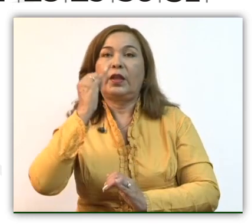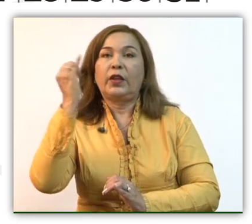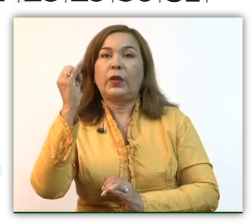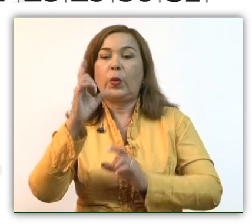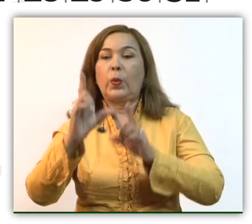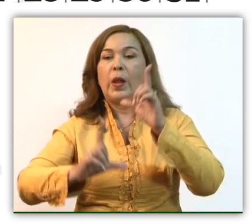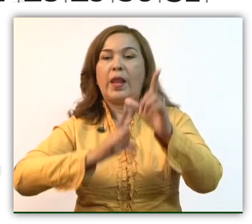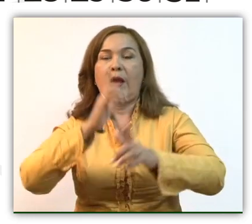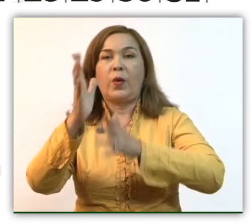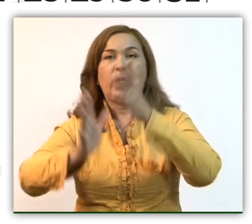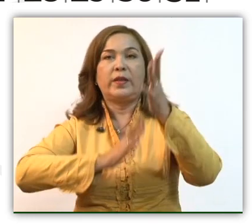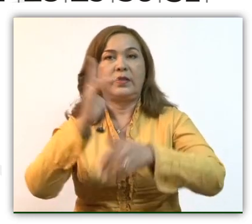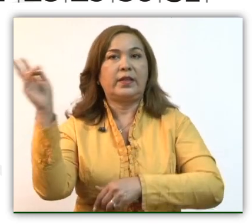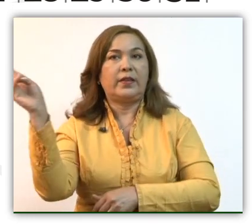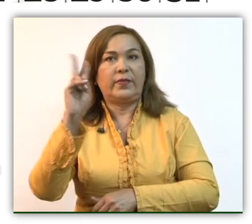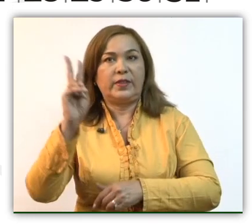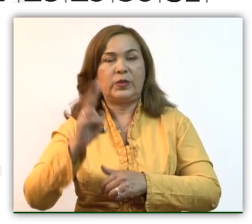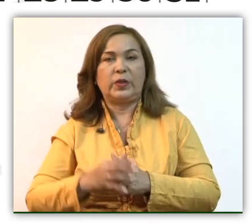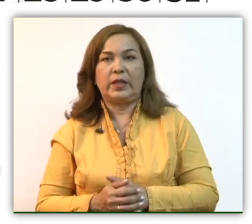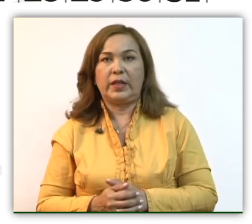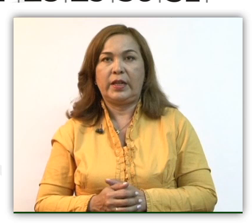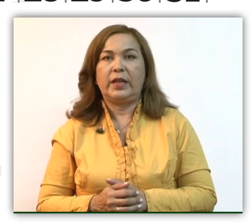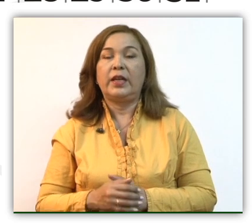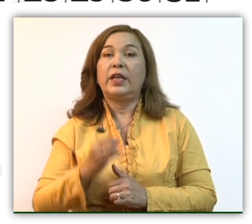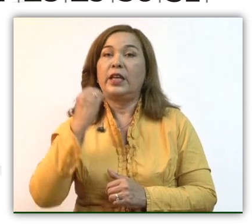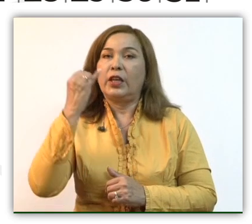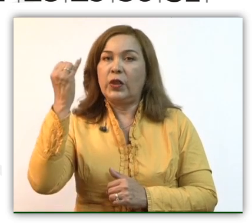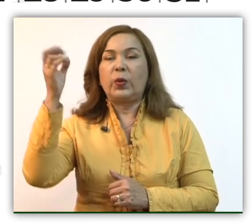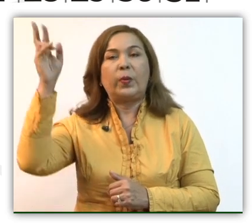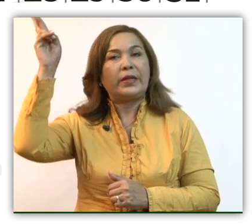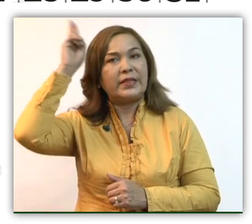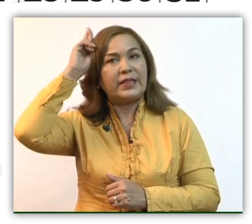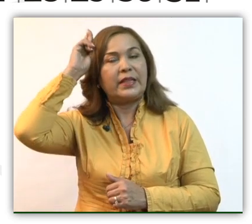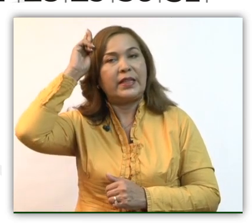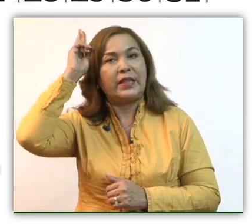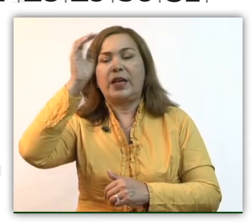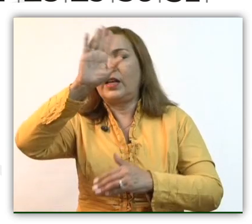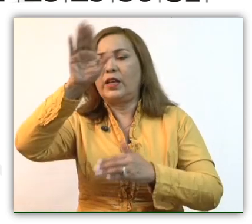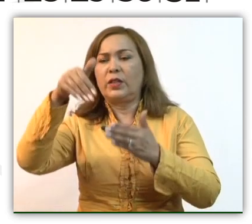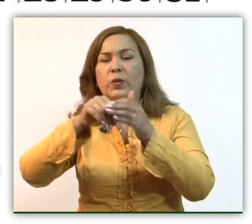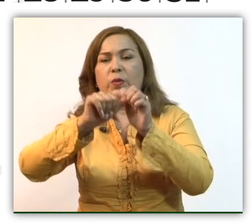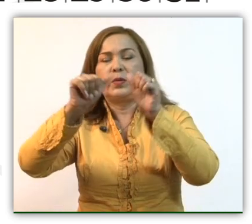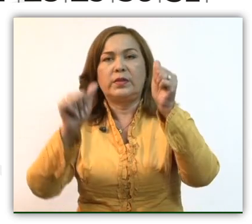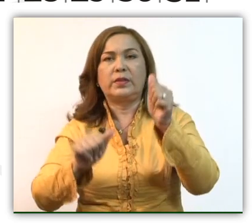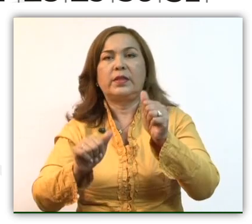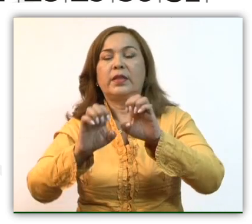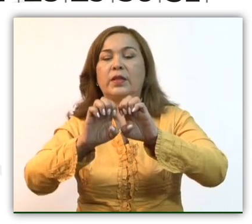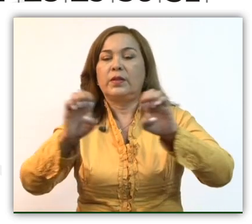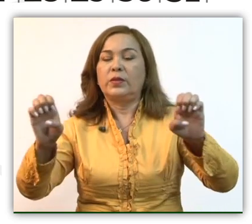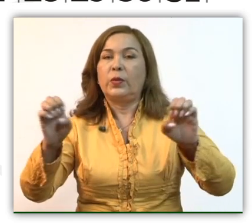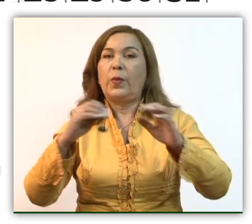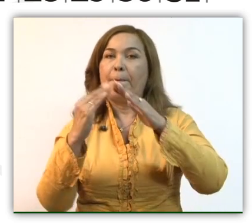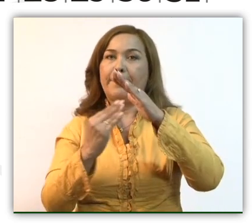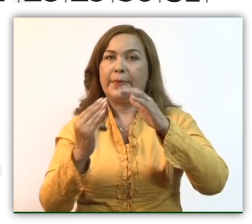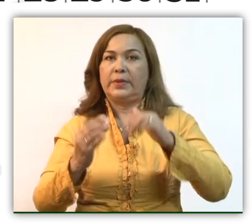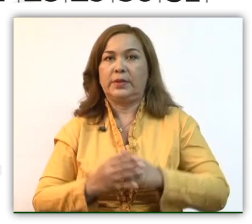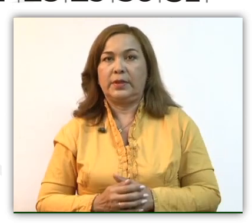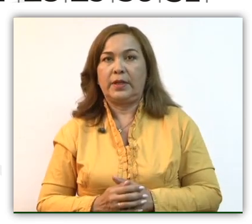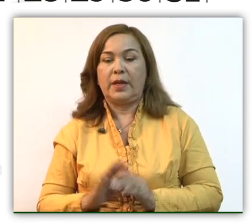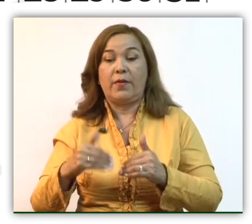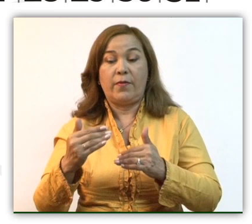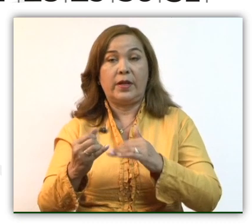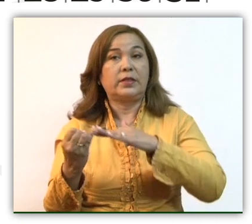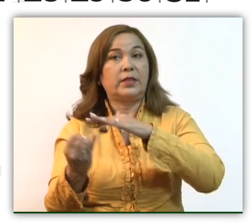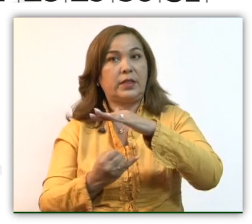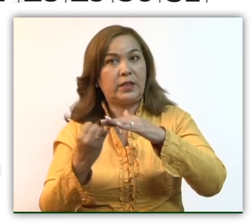Reto Estudiantil de Idiomas y Lengua de Señas Venezolana e Idiomas Indígenas en todo el Subsistema de